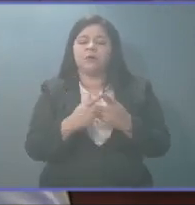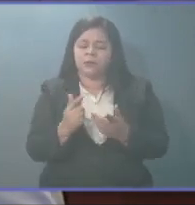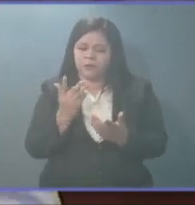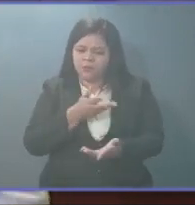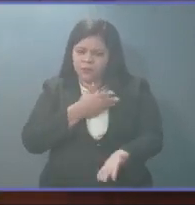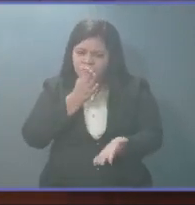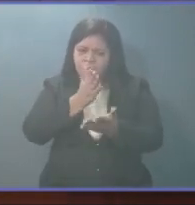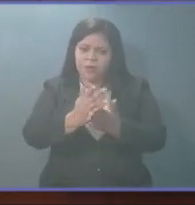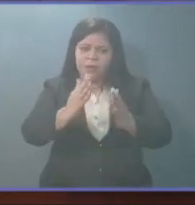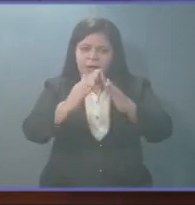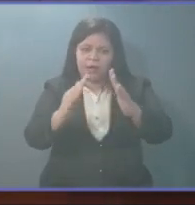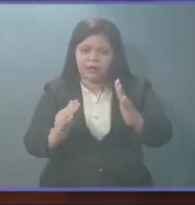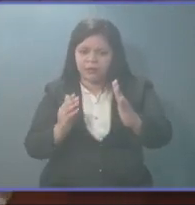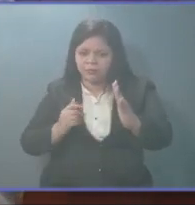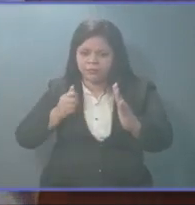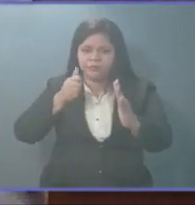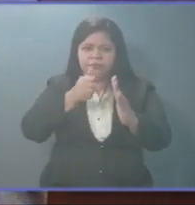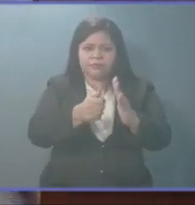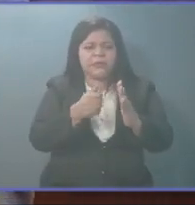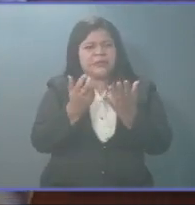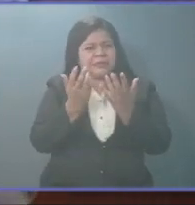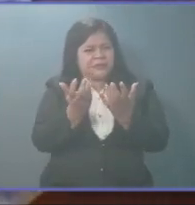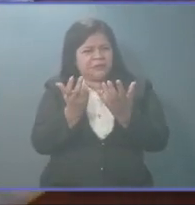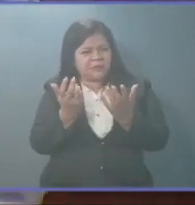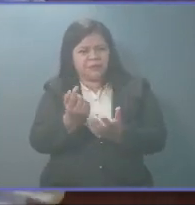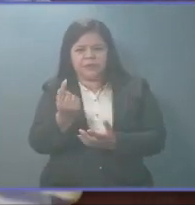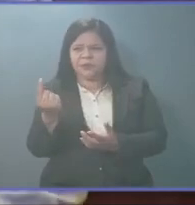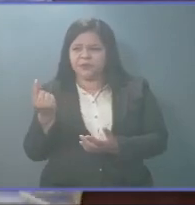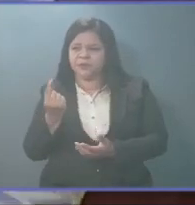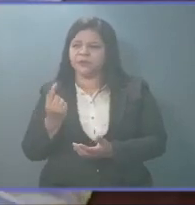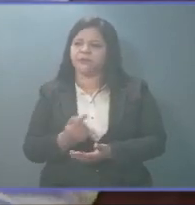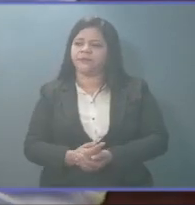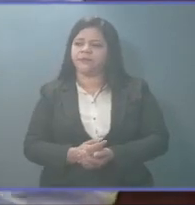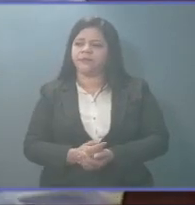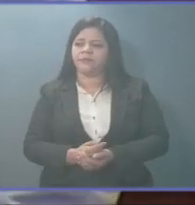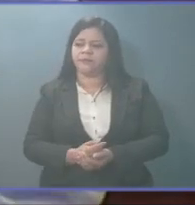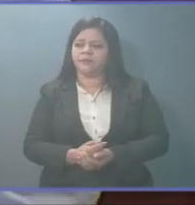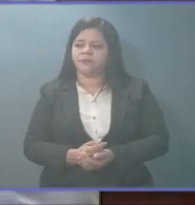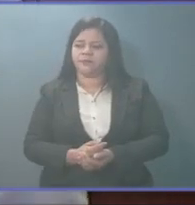hasta la puerta de la casa de millones y millones de hogares salvadoreños.